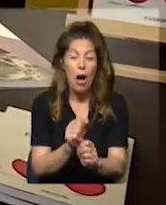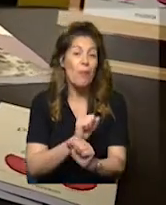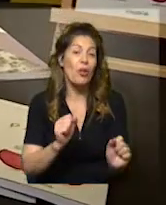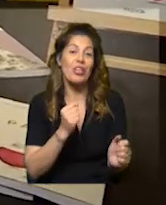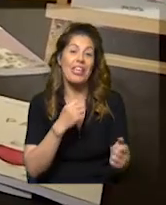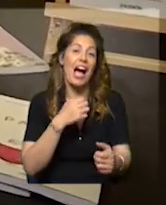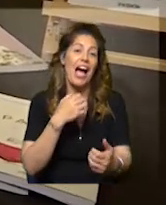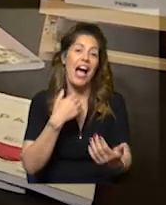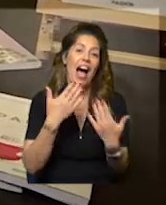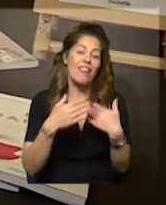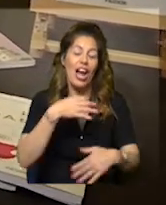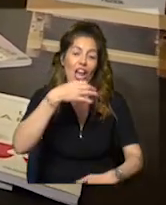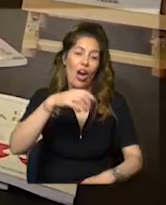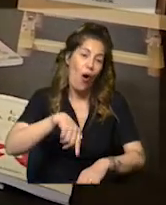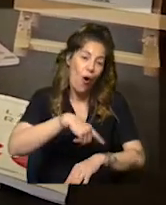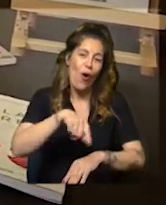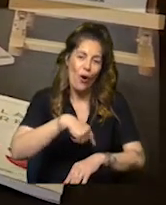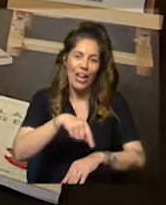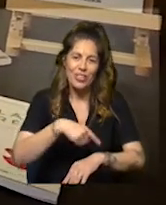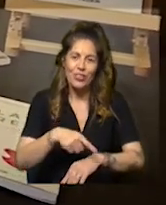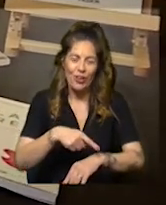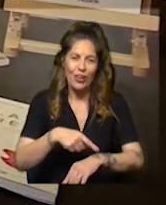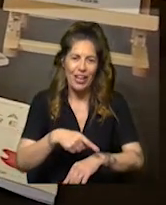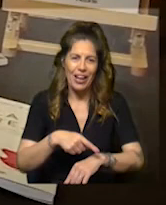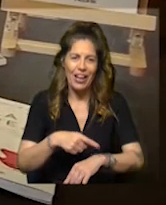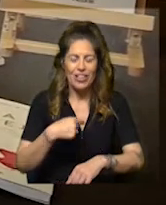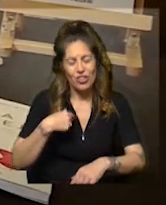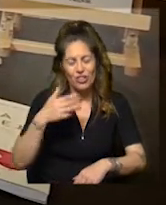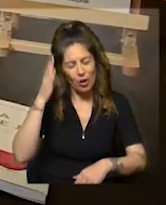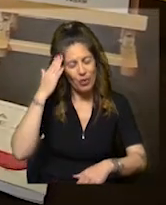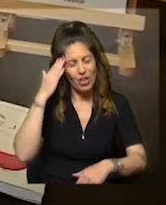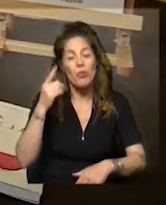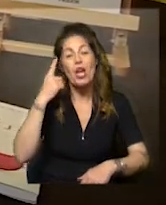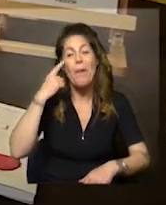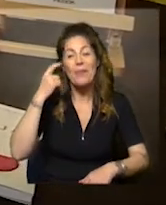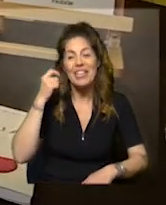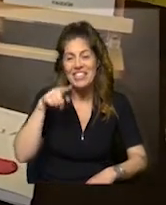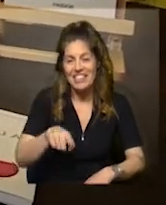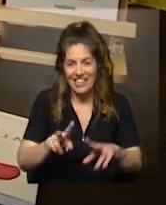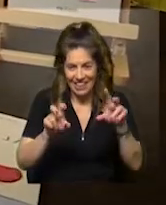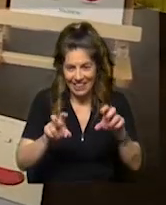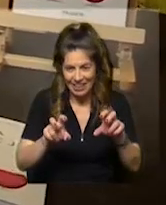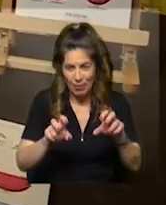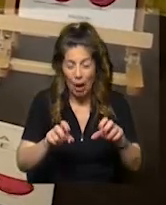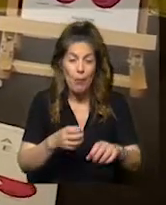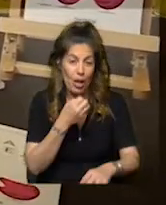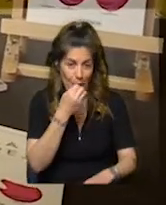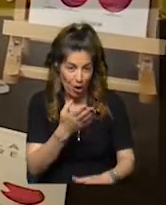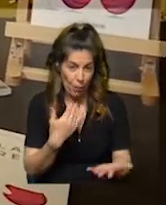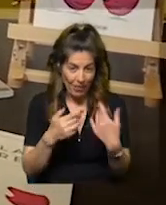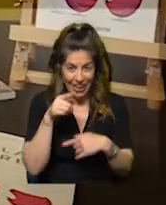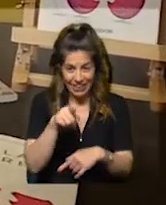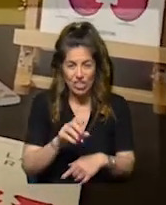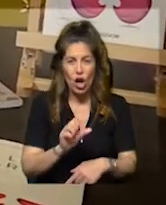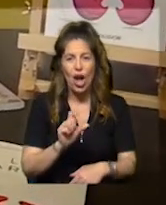tema les comenté que tengo como un máster Pero supongo que somos más de uno los que tenemos másters en este tema pero la más idónea para hablarnos de esto es